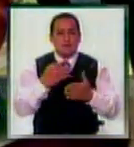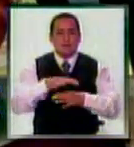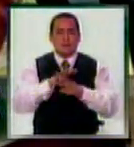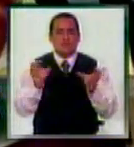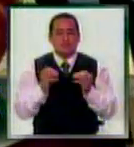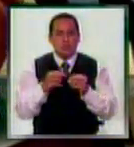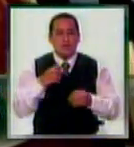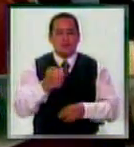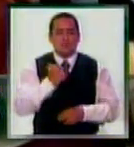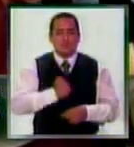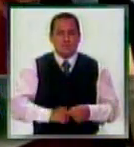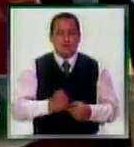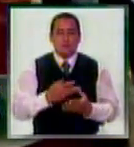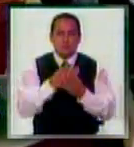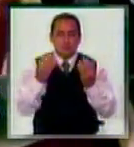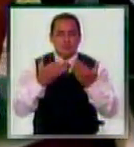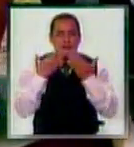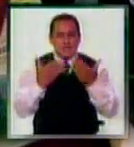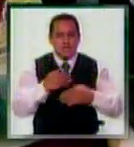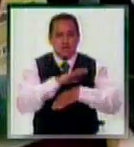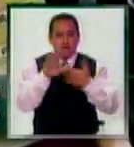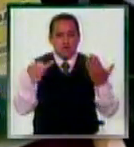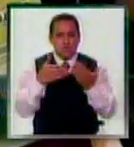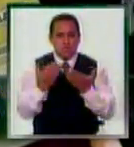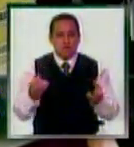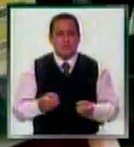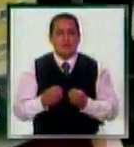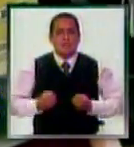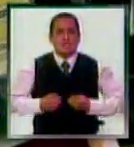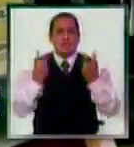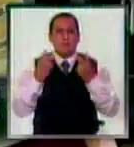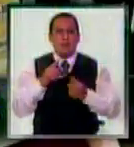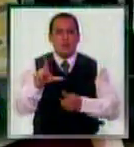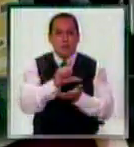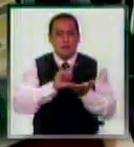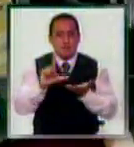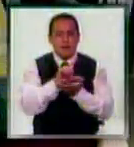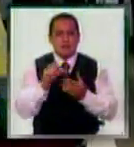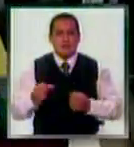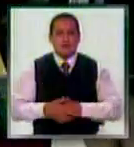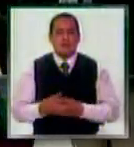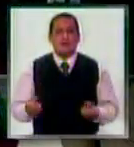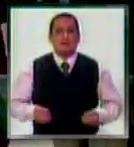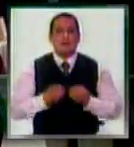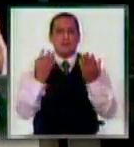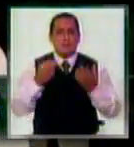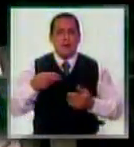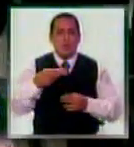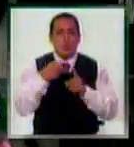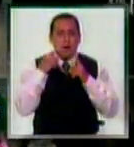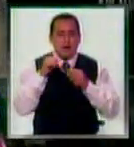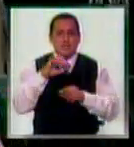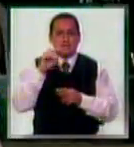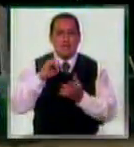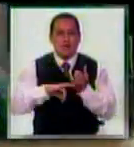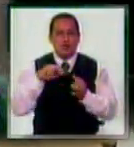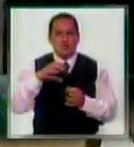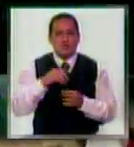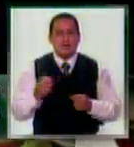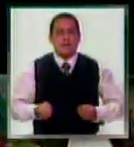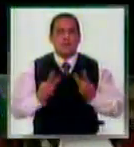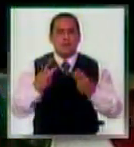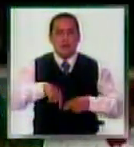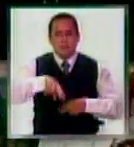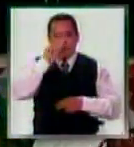adelante a nuestros hijos. Muchas gracias a todos ustedes. ¡Que viva Lucanamarca! ¡Viva! ¡Que viva Huancasancos! ¡Que viva el